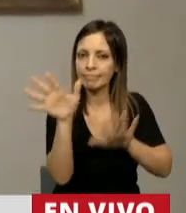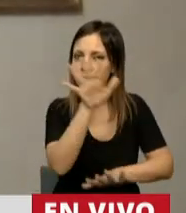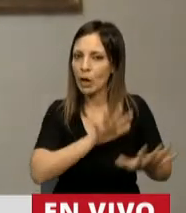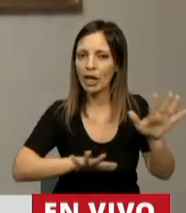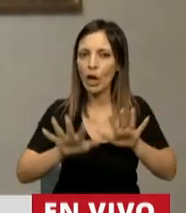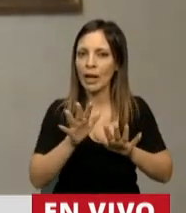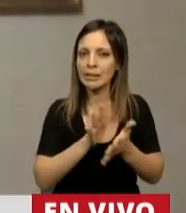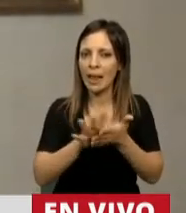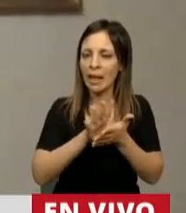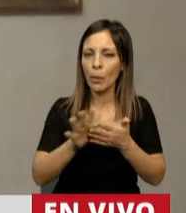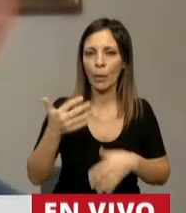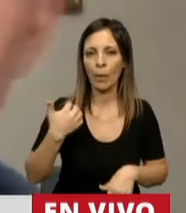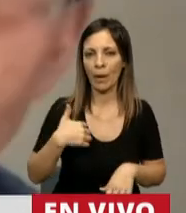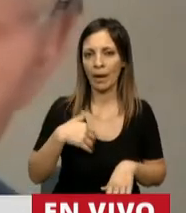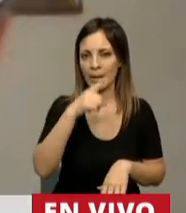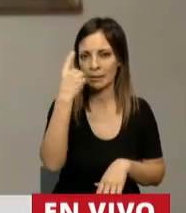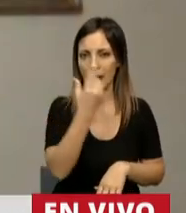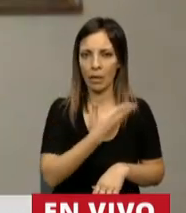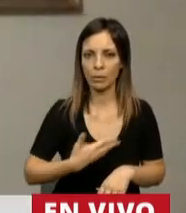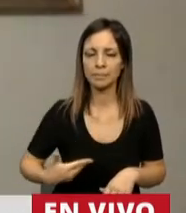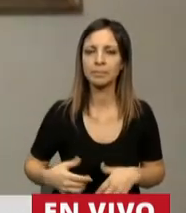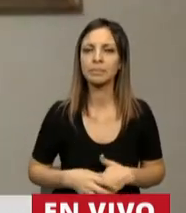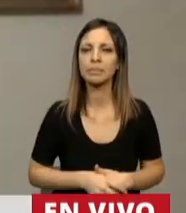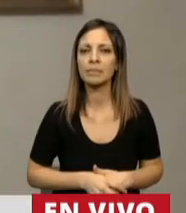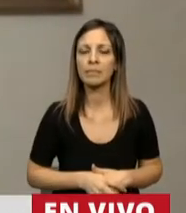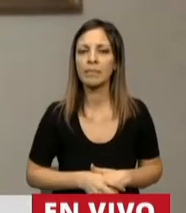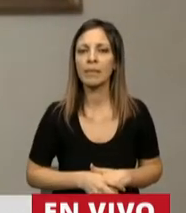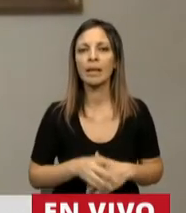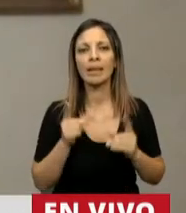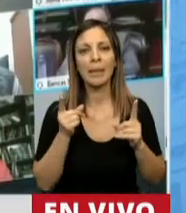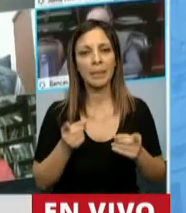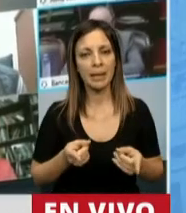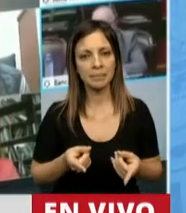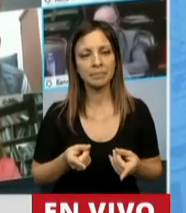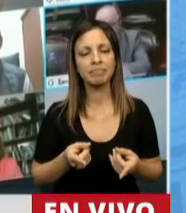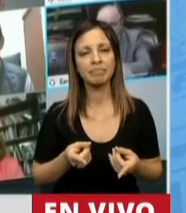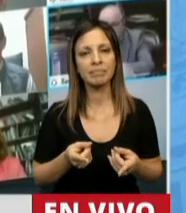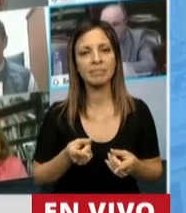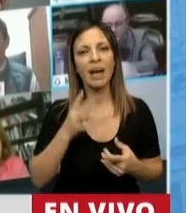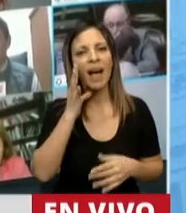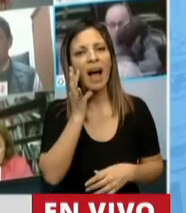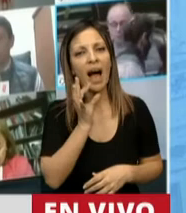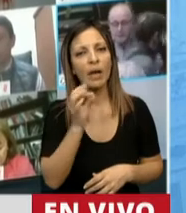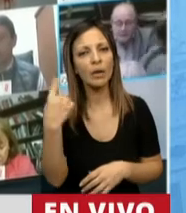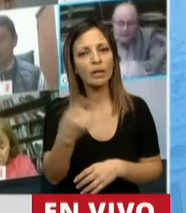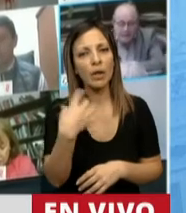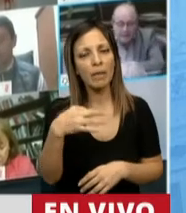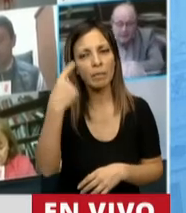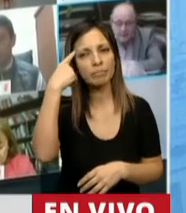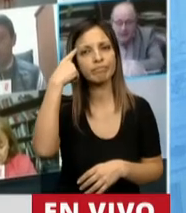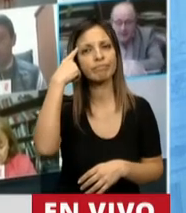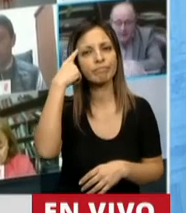Estado. Sumado a todo eso, hay algo que tenemos y que tenemos que ser